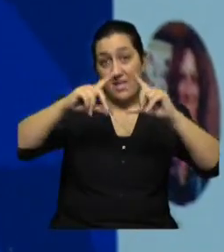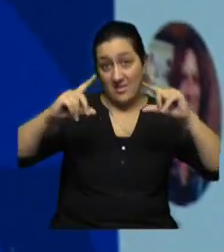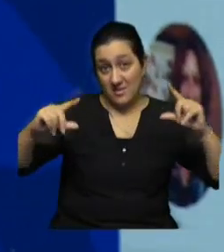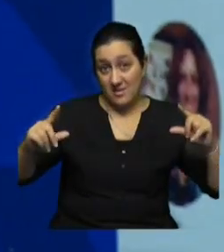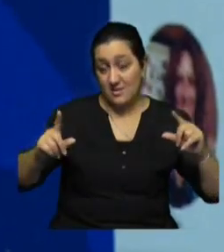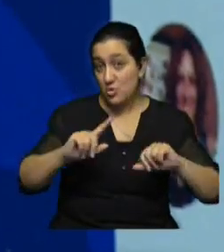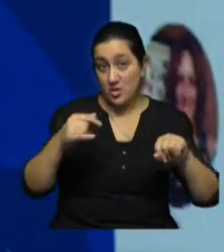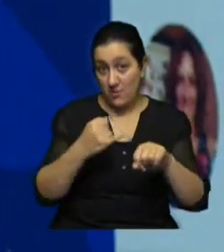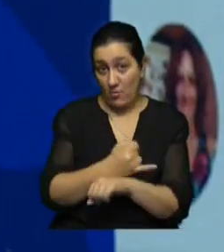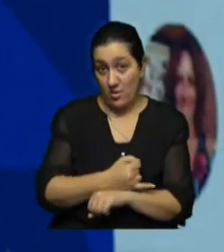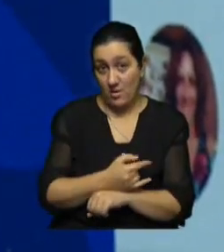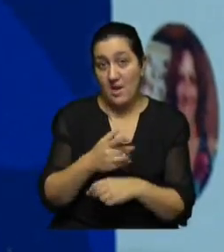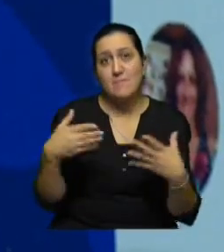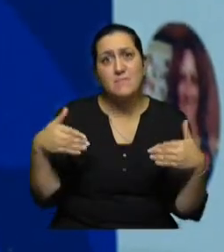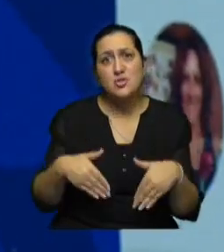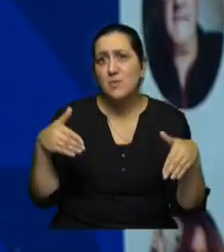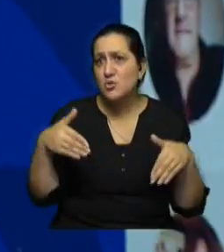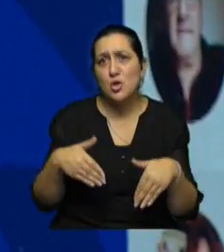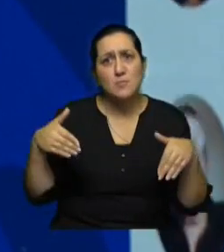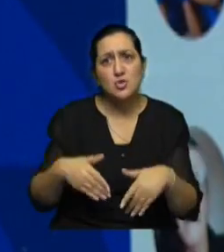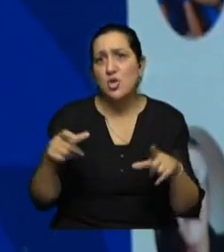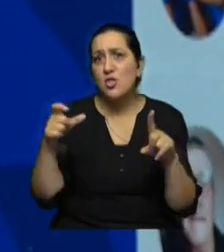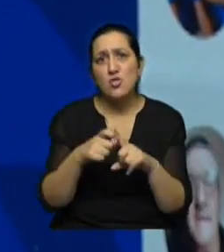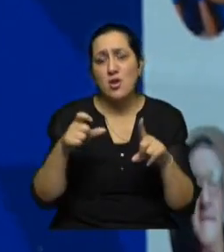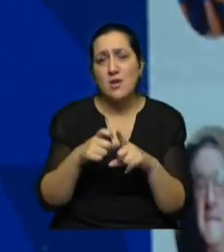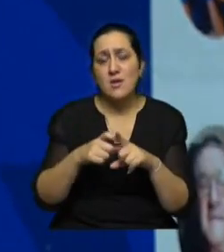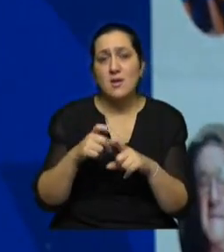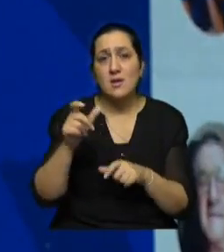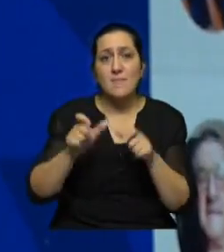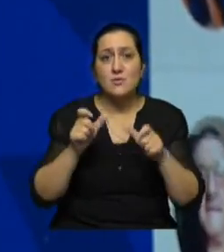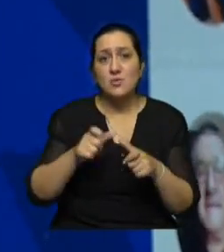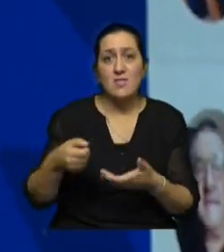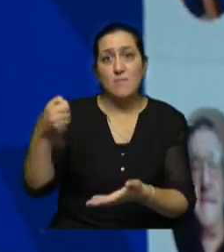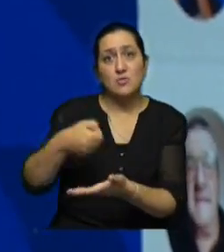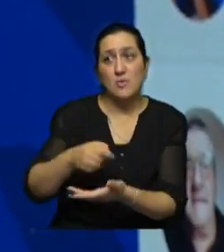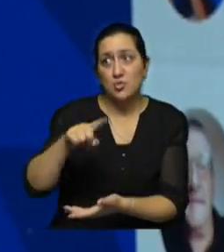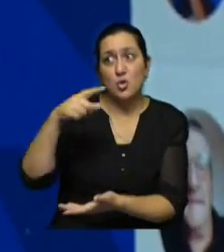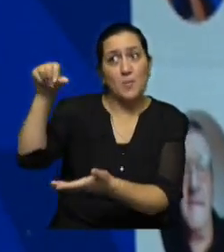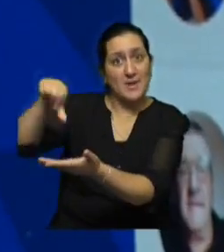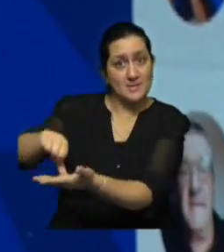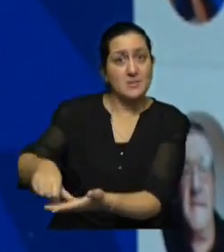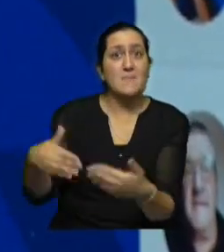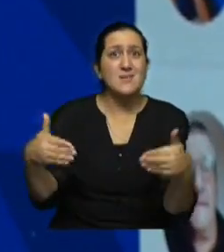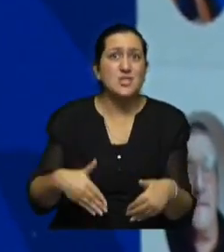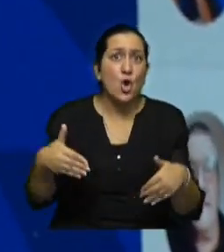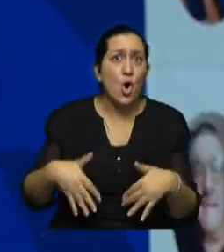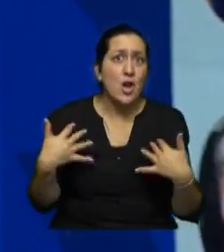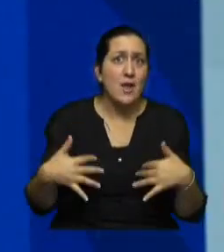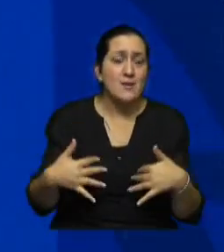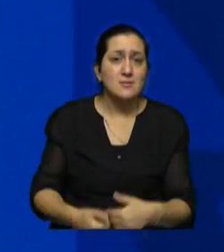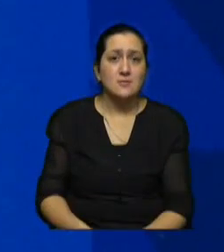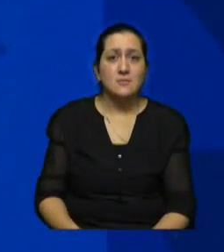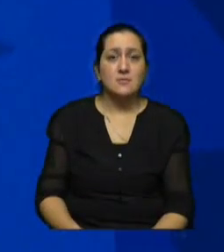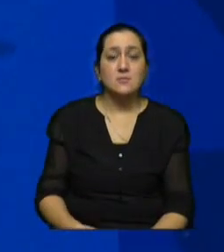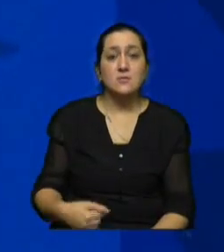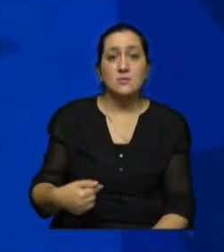las estadísticas hablan y dan los millones y millones y millones de dólares que los uruguayos depositamos en el exterior, ¿eh? Somos millonarios, ¿eh? Yo no